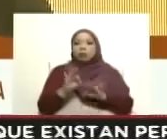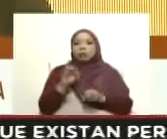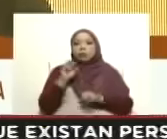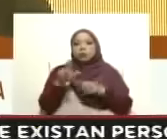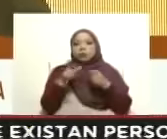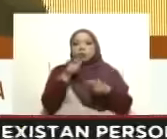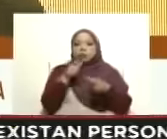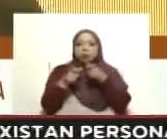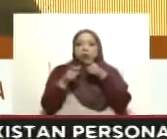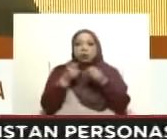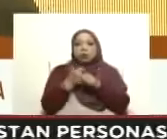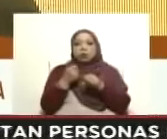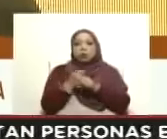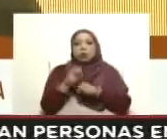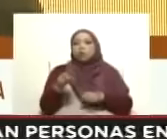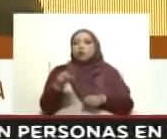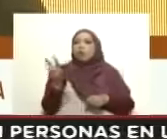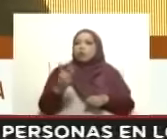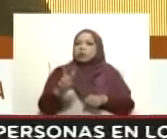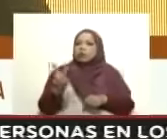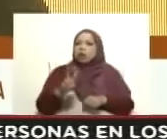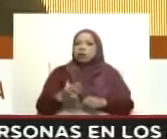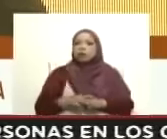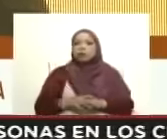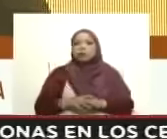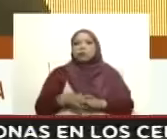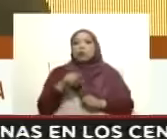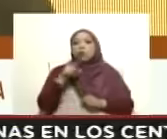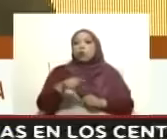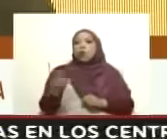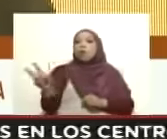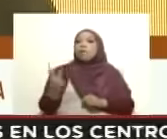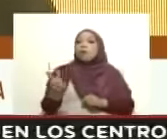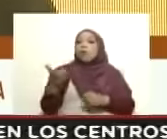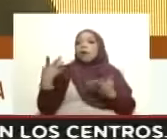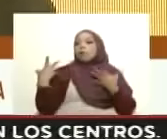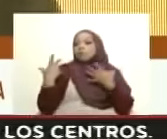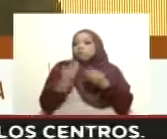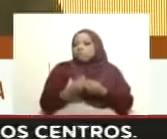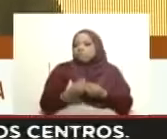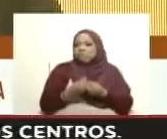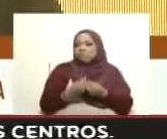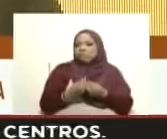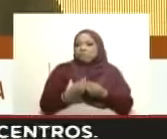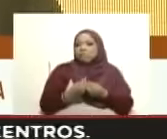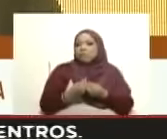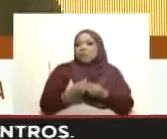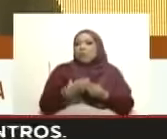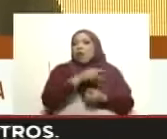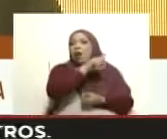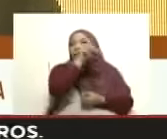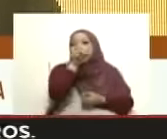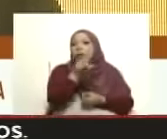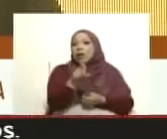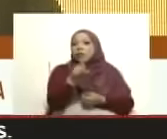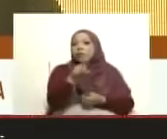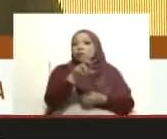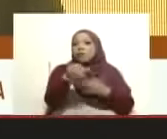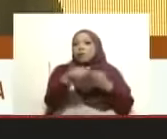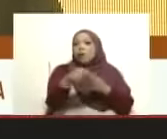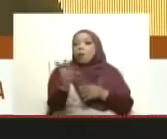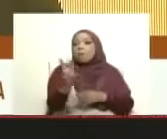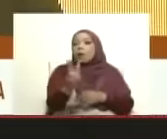pregunta tú eres venezolana tú eres venezolano Acompáñame Ven conmigo El domingo 3 de